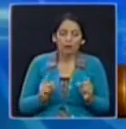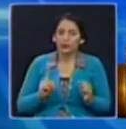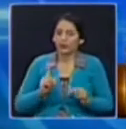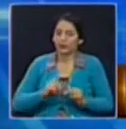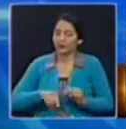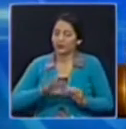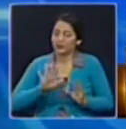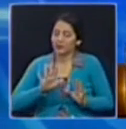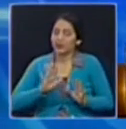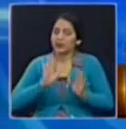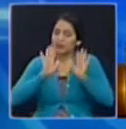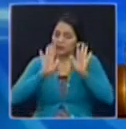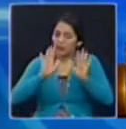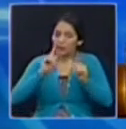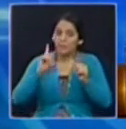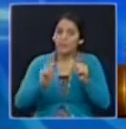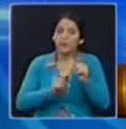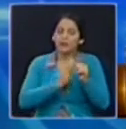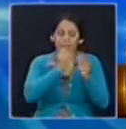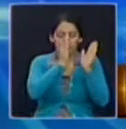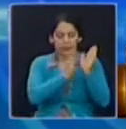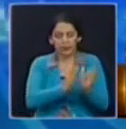que no se observa